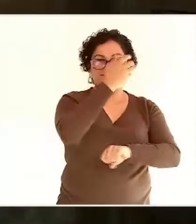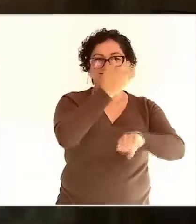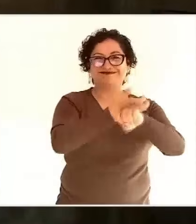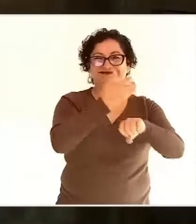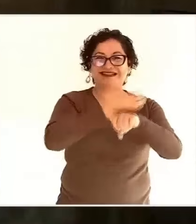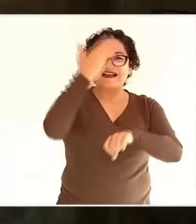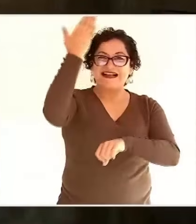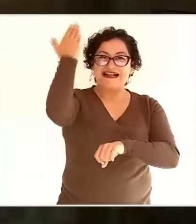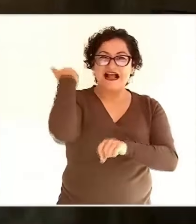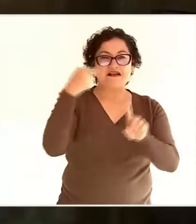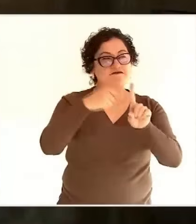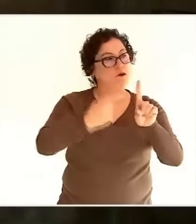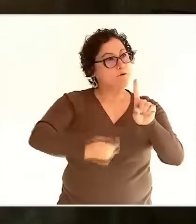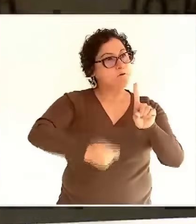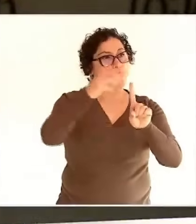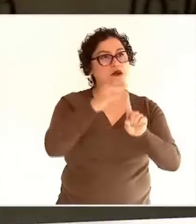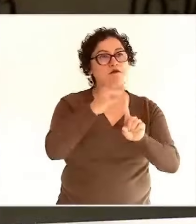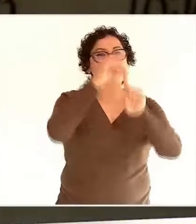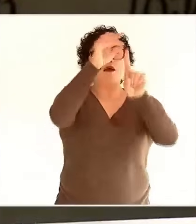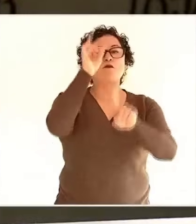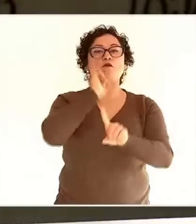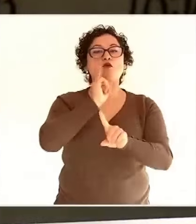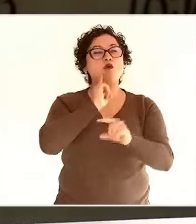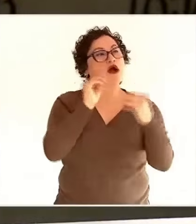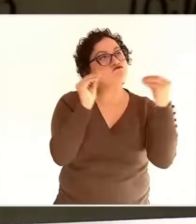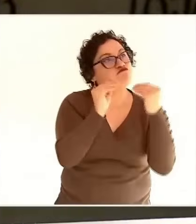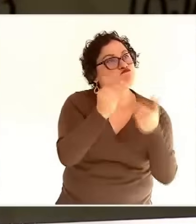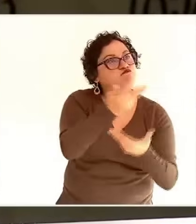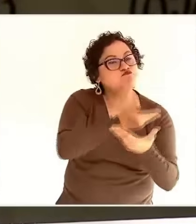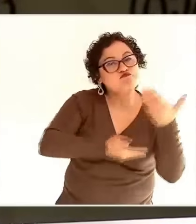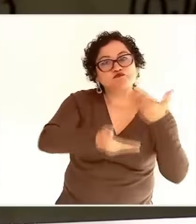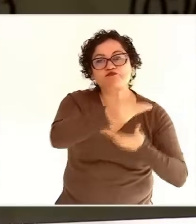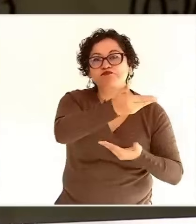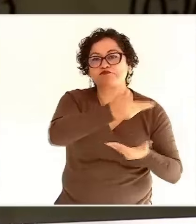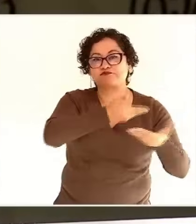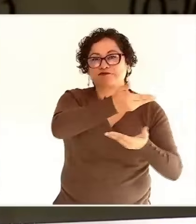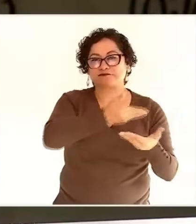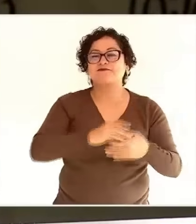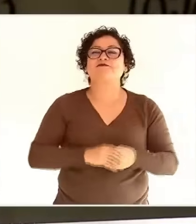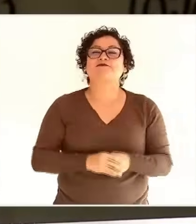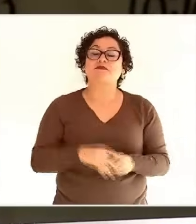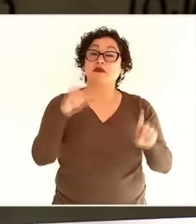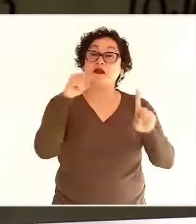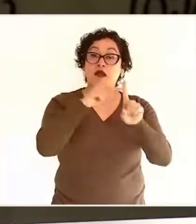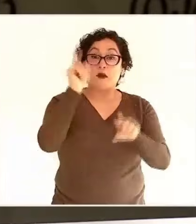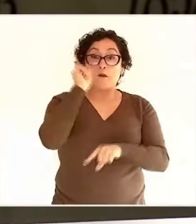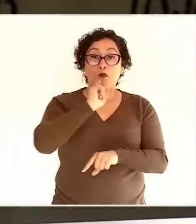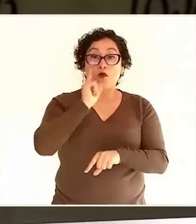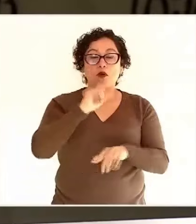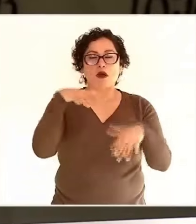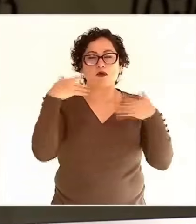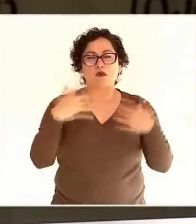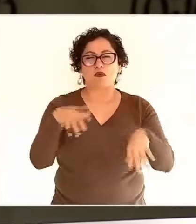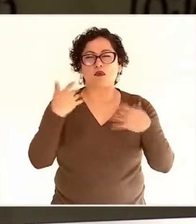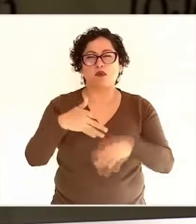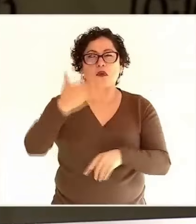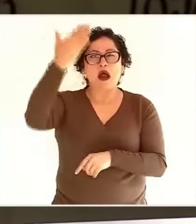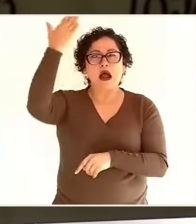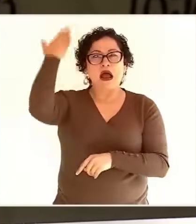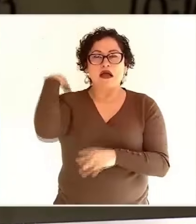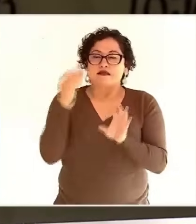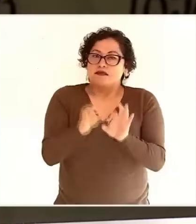en 1866. La sensibilidad política de Margarita fue muy importante en aquellos momentos